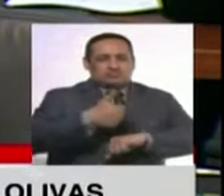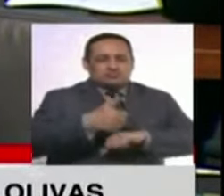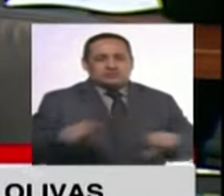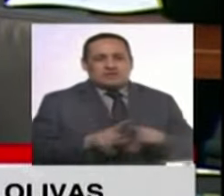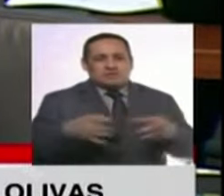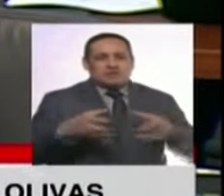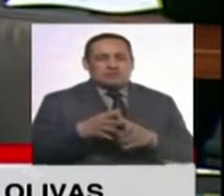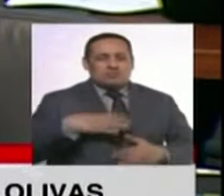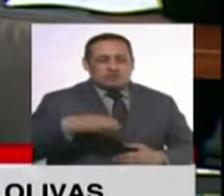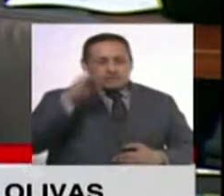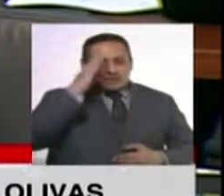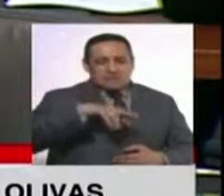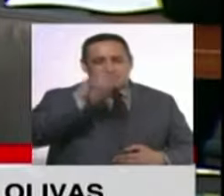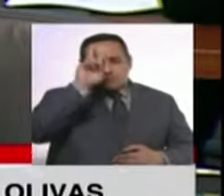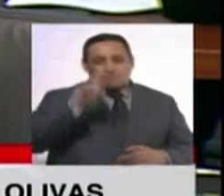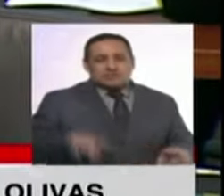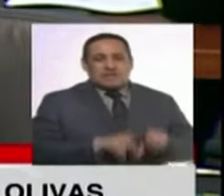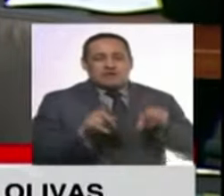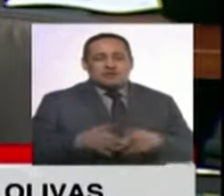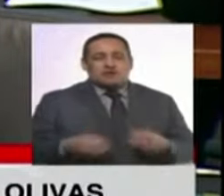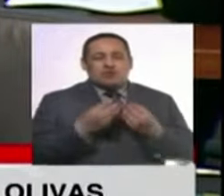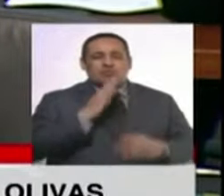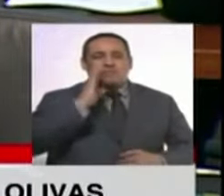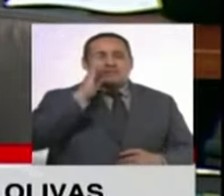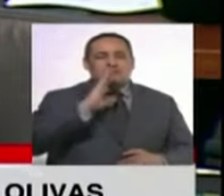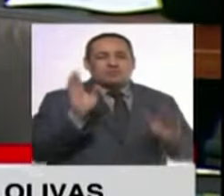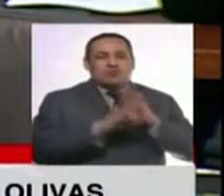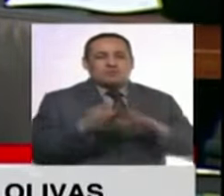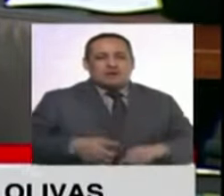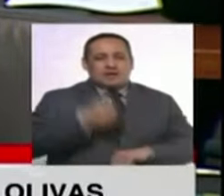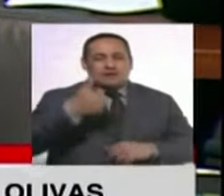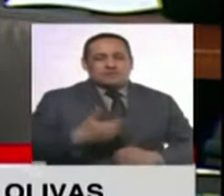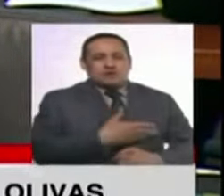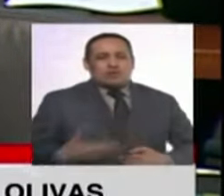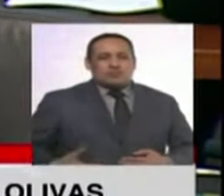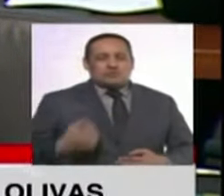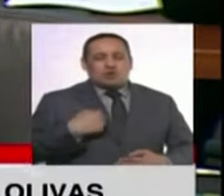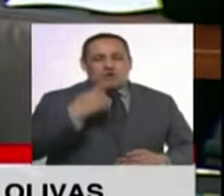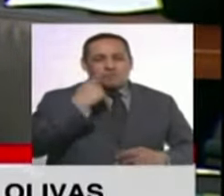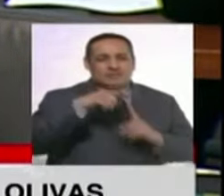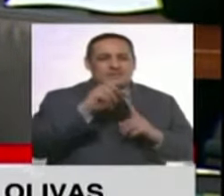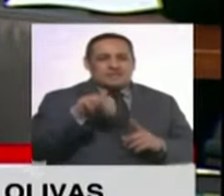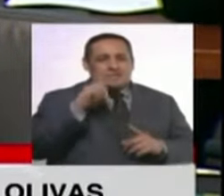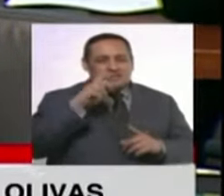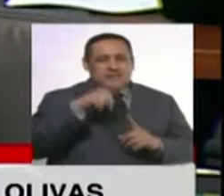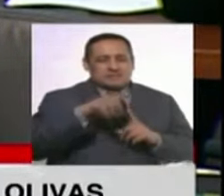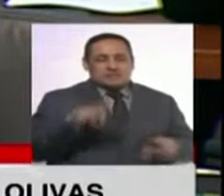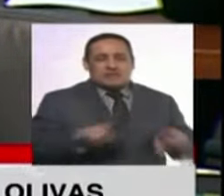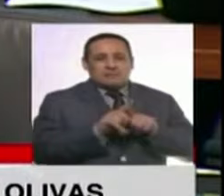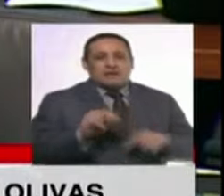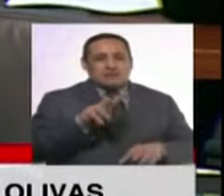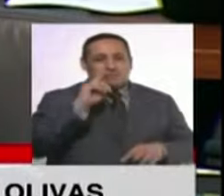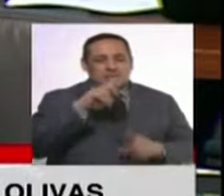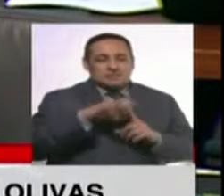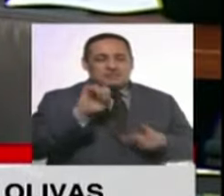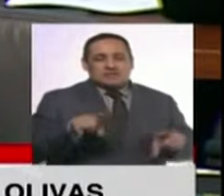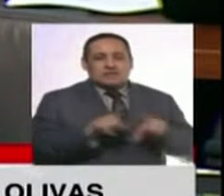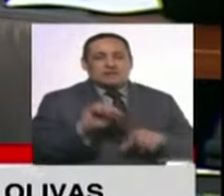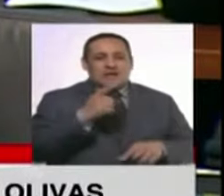de la Policía Nacional como la designación del jefe del Estado Mayor el teniente general Vicente Marcelo